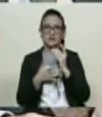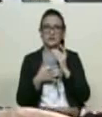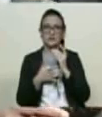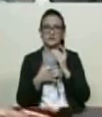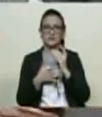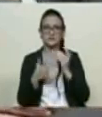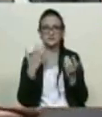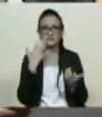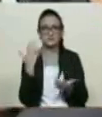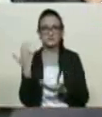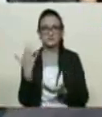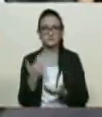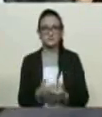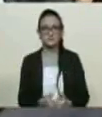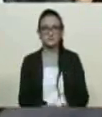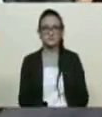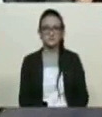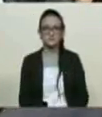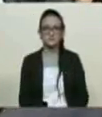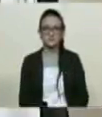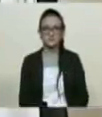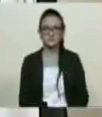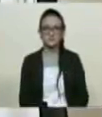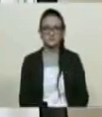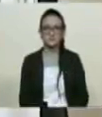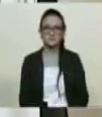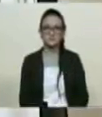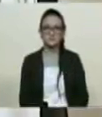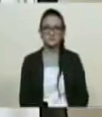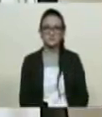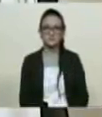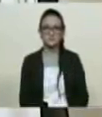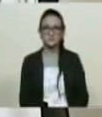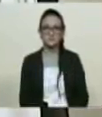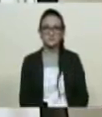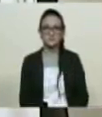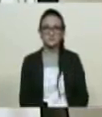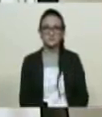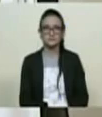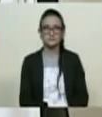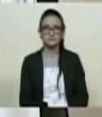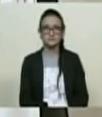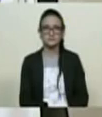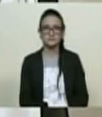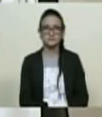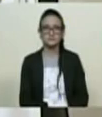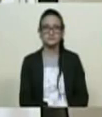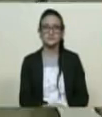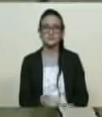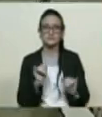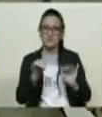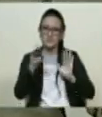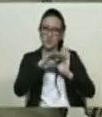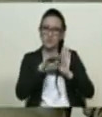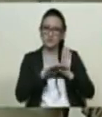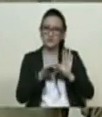garantías técnicas? Las garantías técnicas, que son las que hacemos para